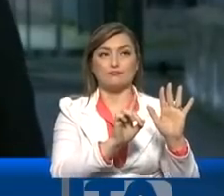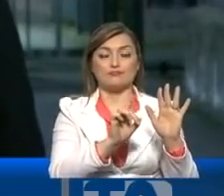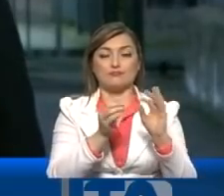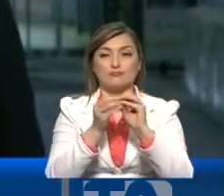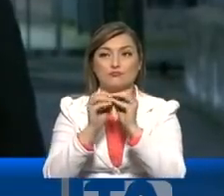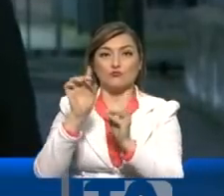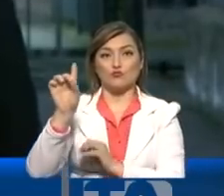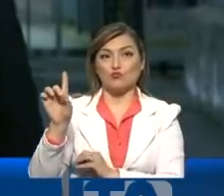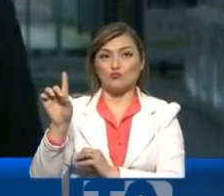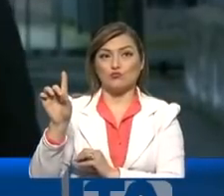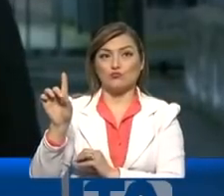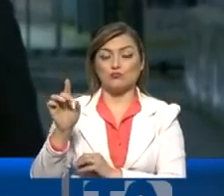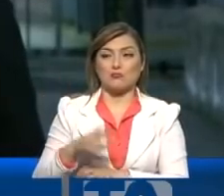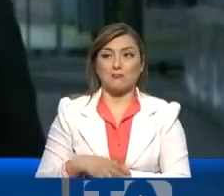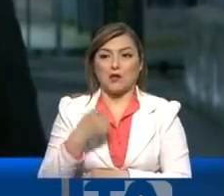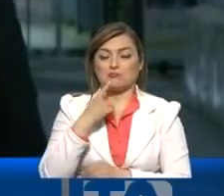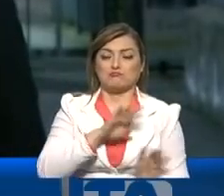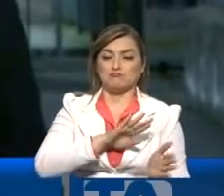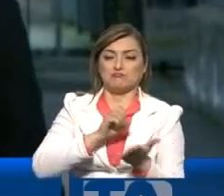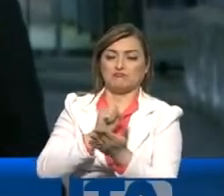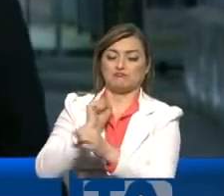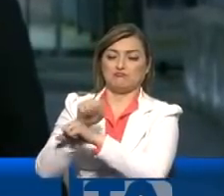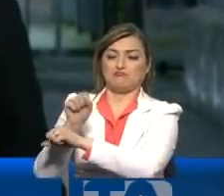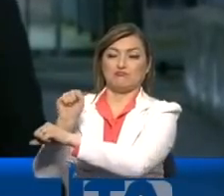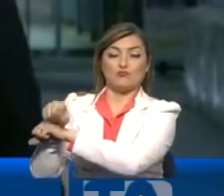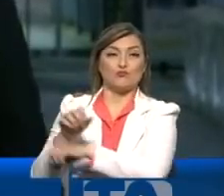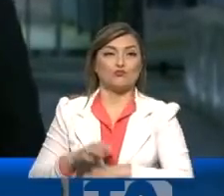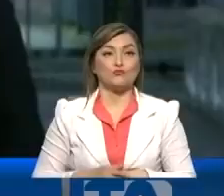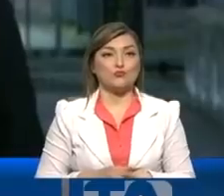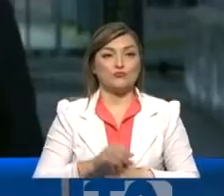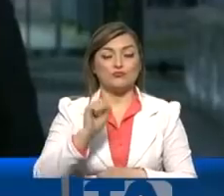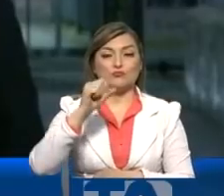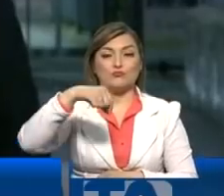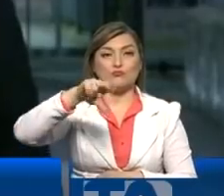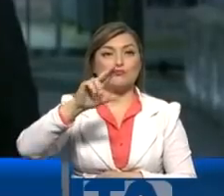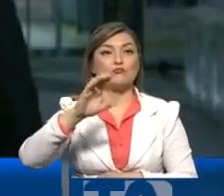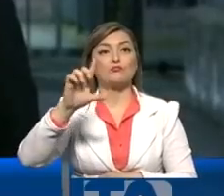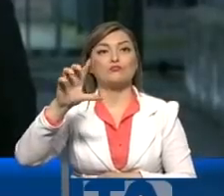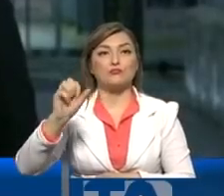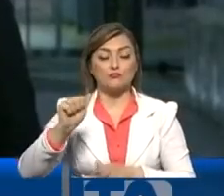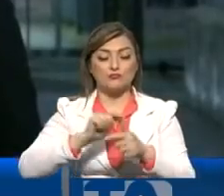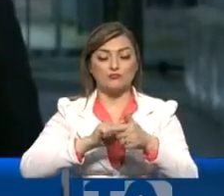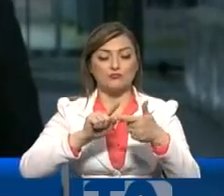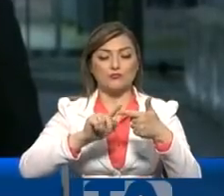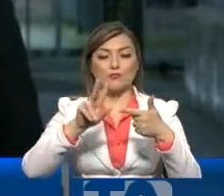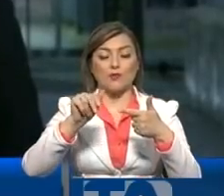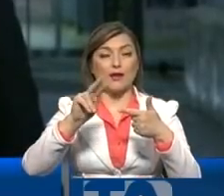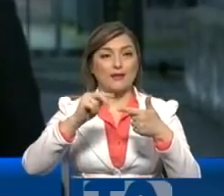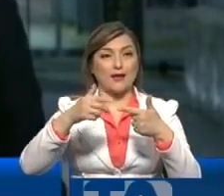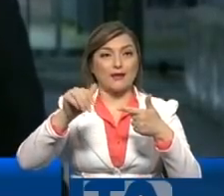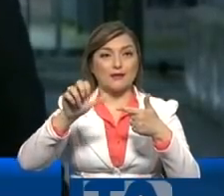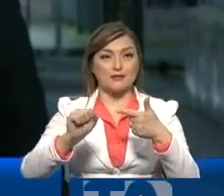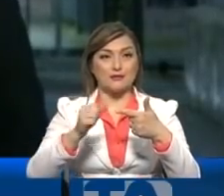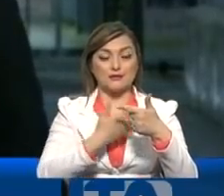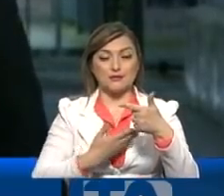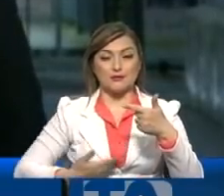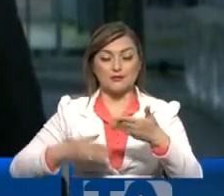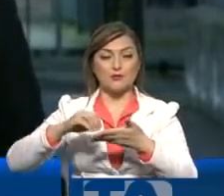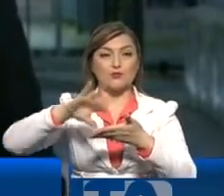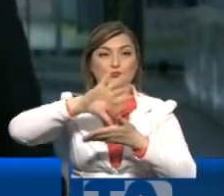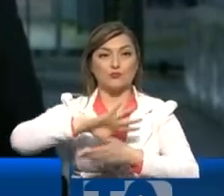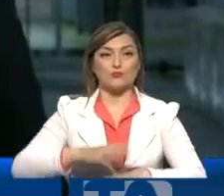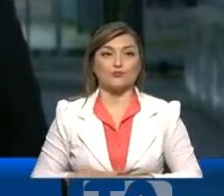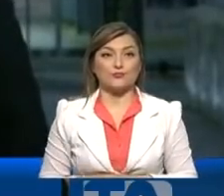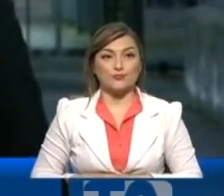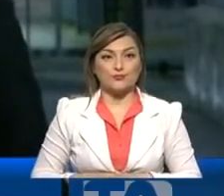UNES. Ellos incluso tienen nombres, por ejemplo, de Virgilio Saquicela y de Ricardo también Vanegas para la presidencia de la Asamblea. Sin duda